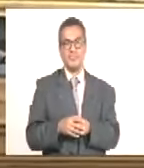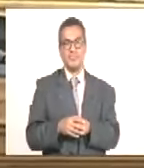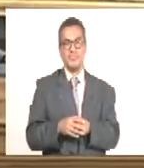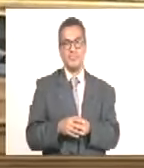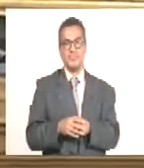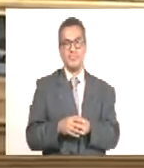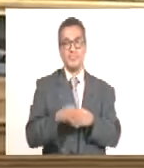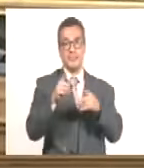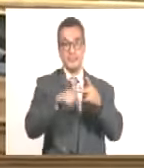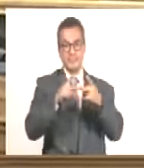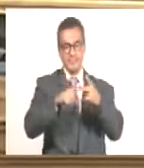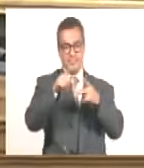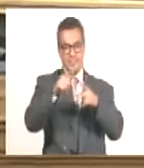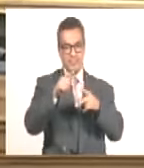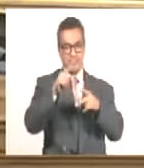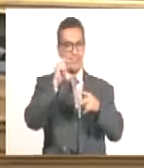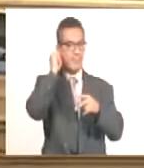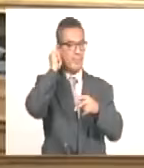Ciudadana